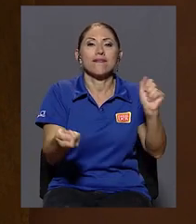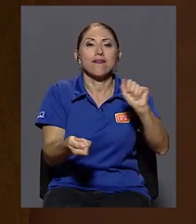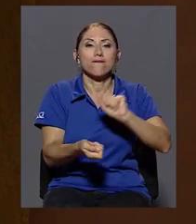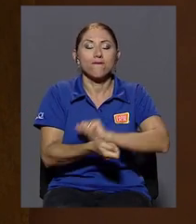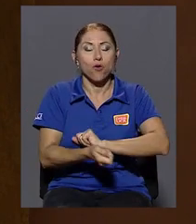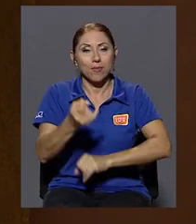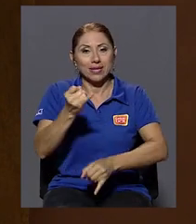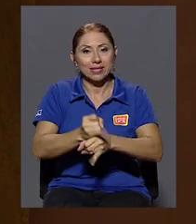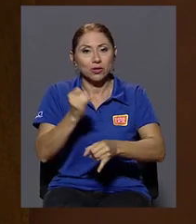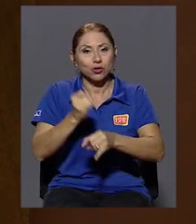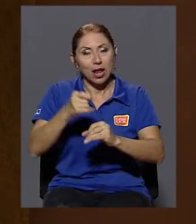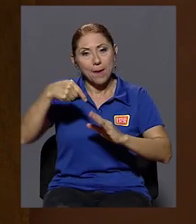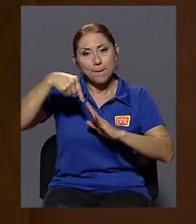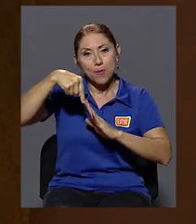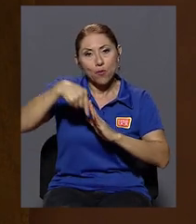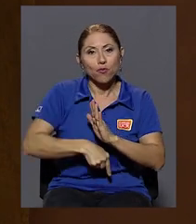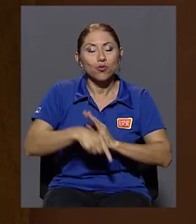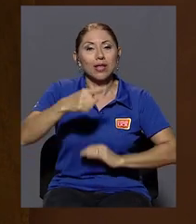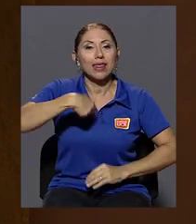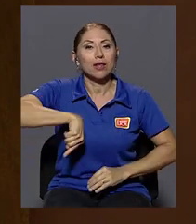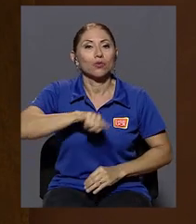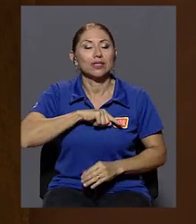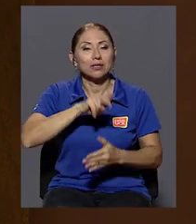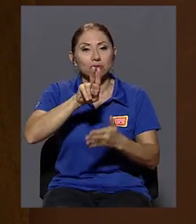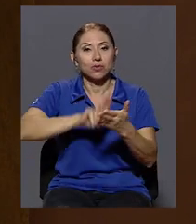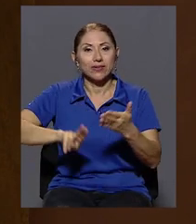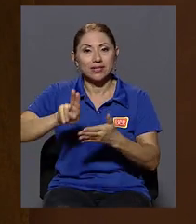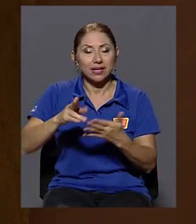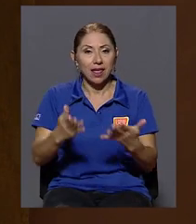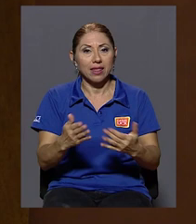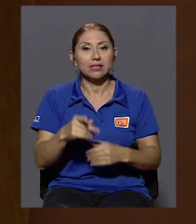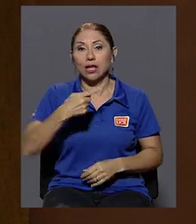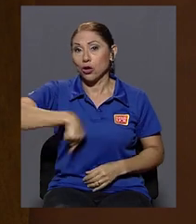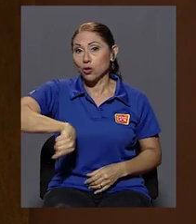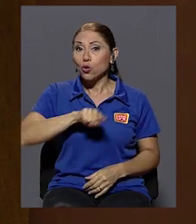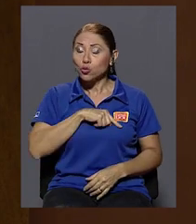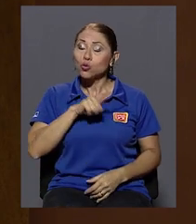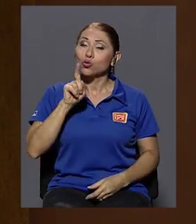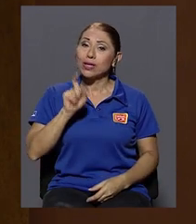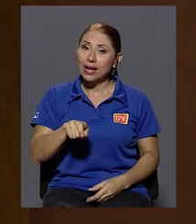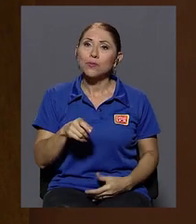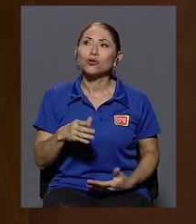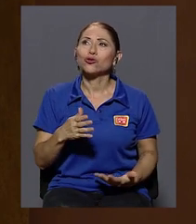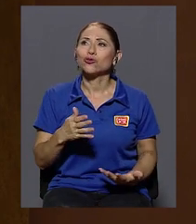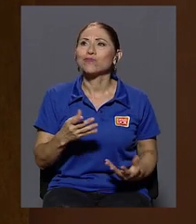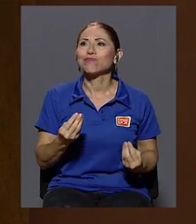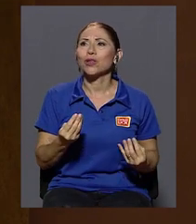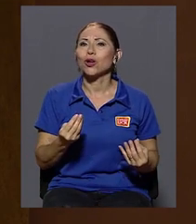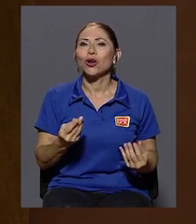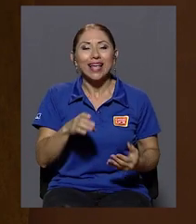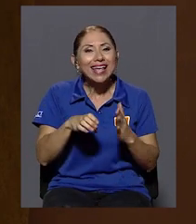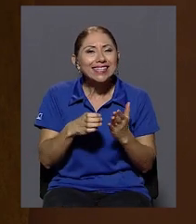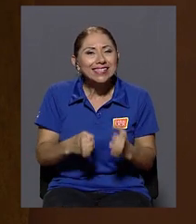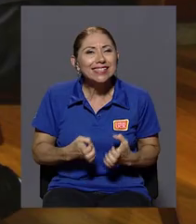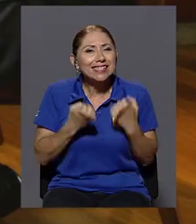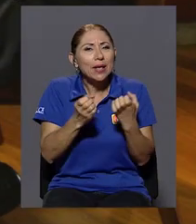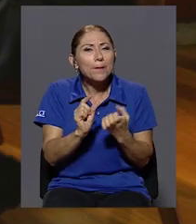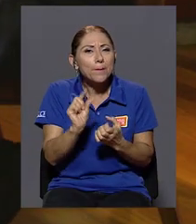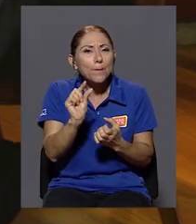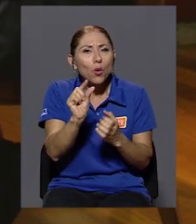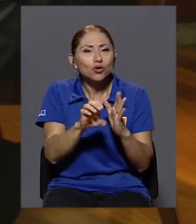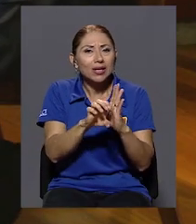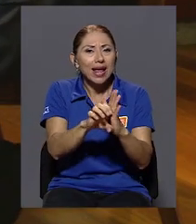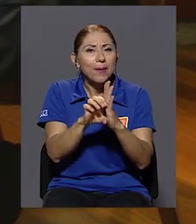reforma institucional profunda de nuestras universidades. Nosotros tenemos que, existen muy